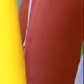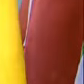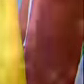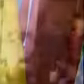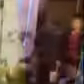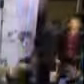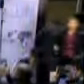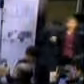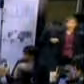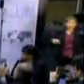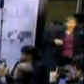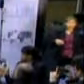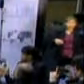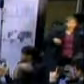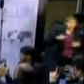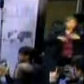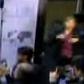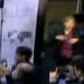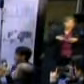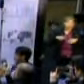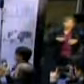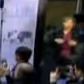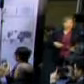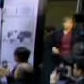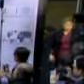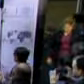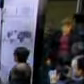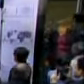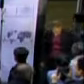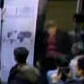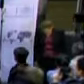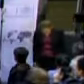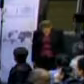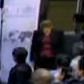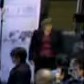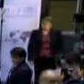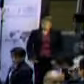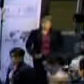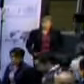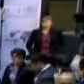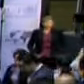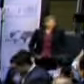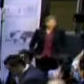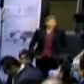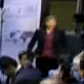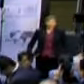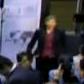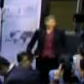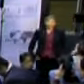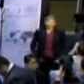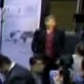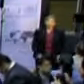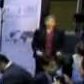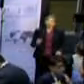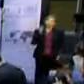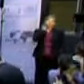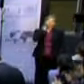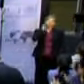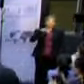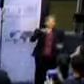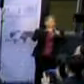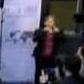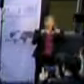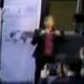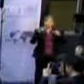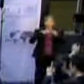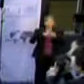Norte. Muchas gracias por la asistencia aquí a esta sede de la Casa de Jicotencatl del Senado de la República, y ahora